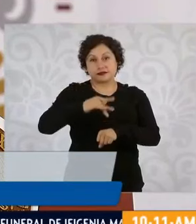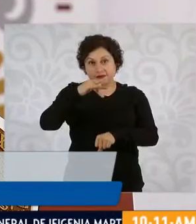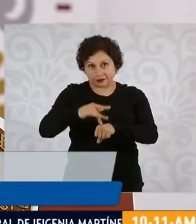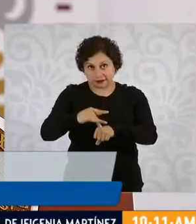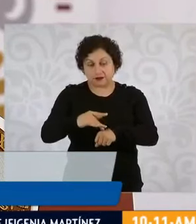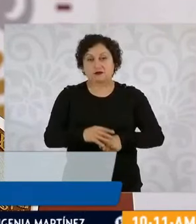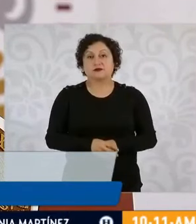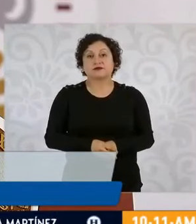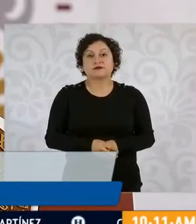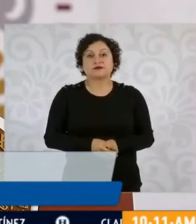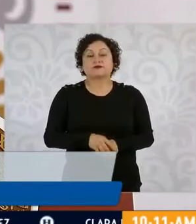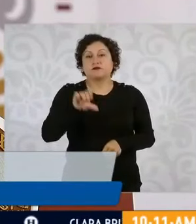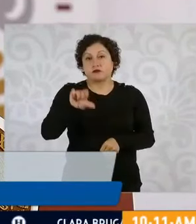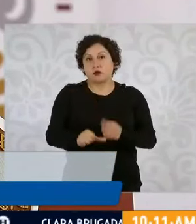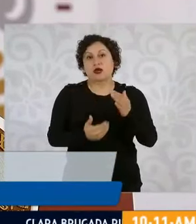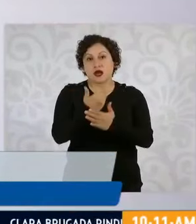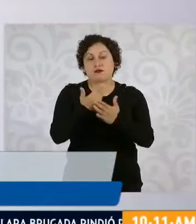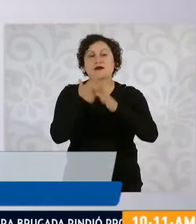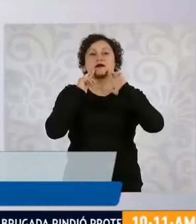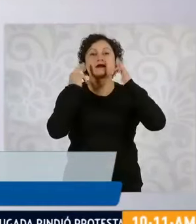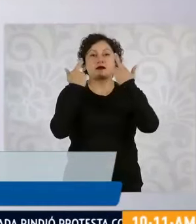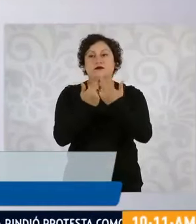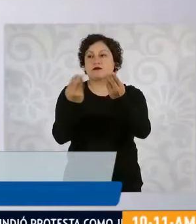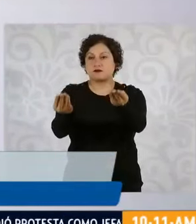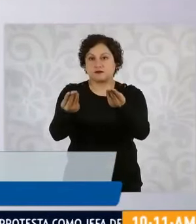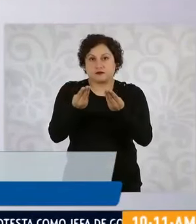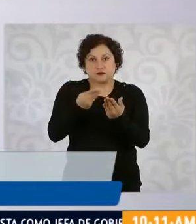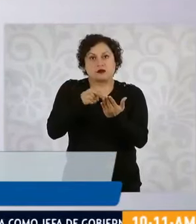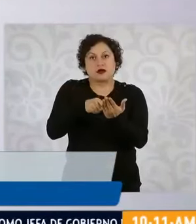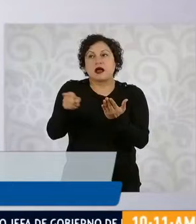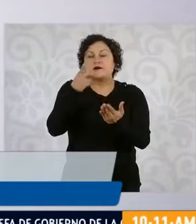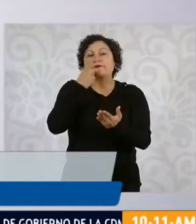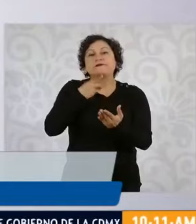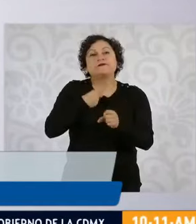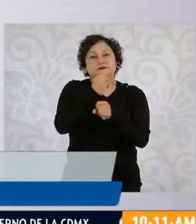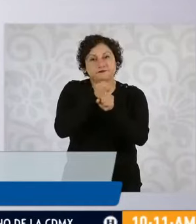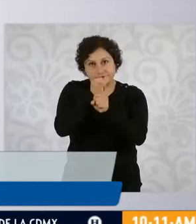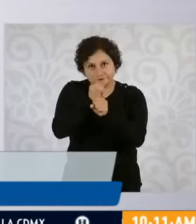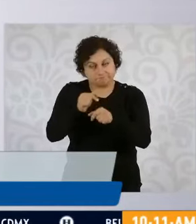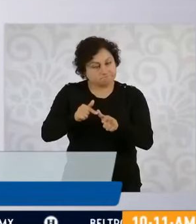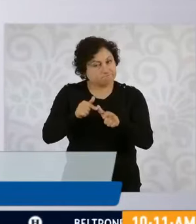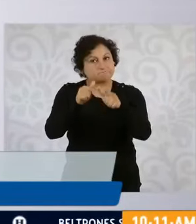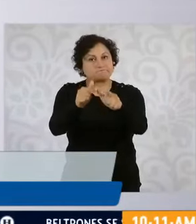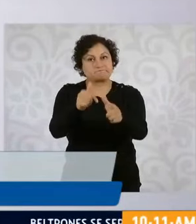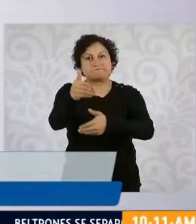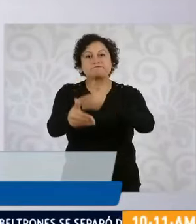mañana se presentó el caso se están haciendo las investigaciones necesarias